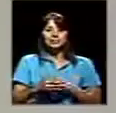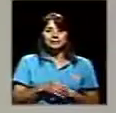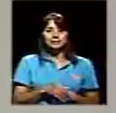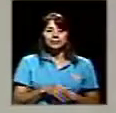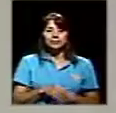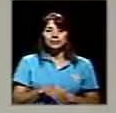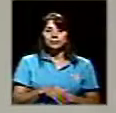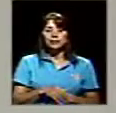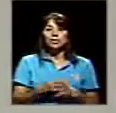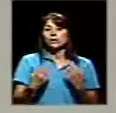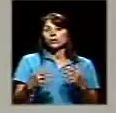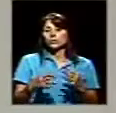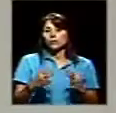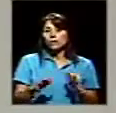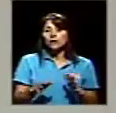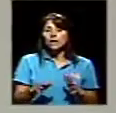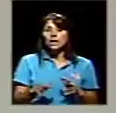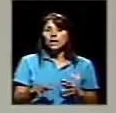¿qué conexión hay?